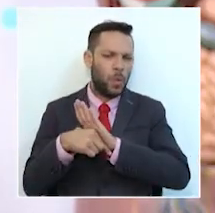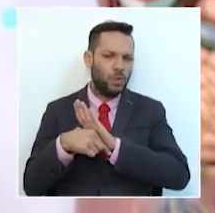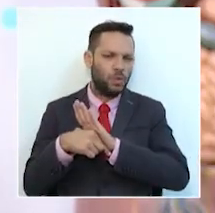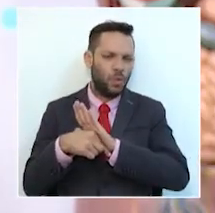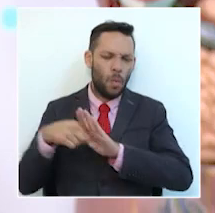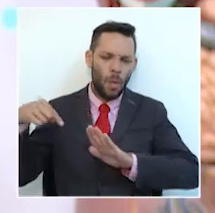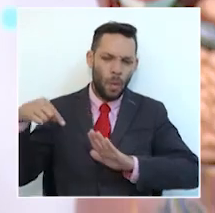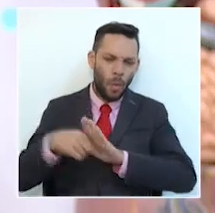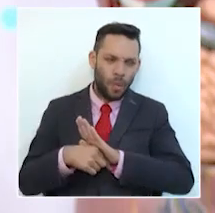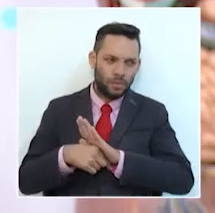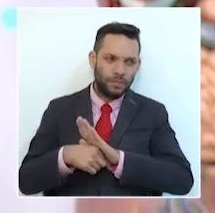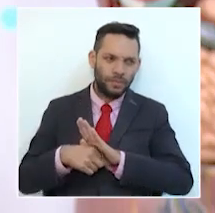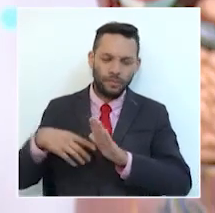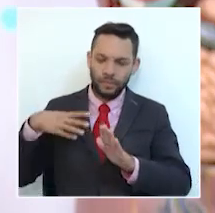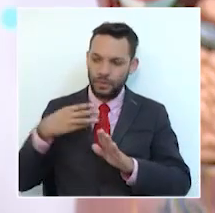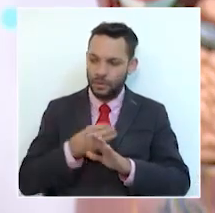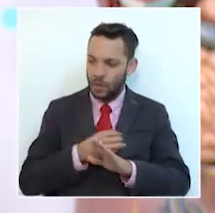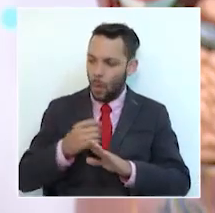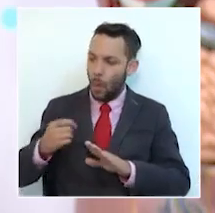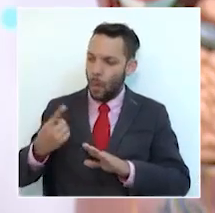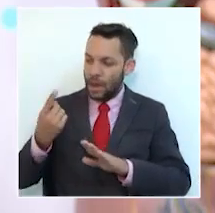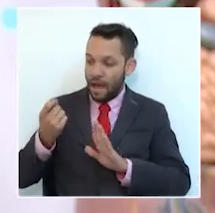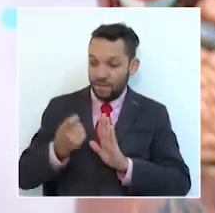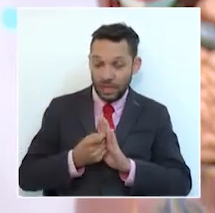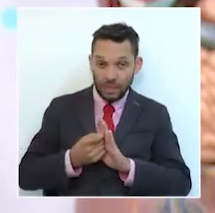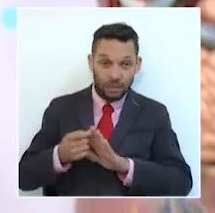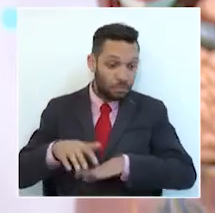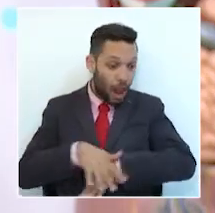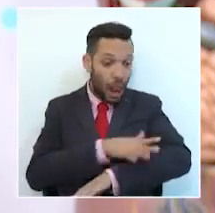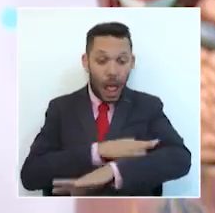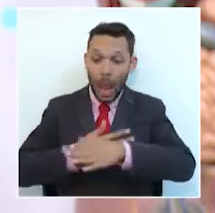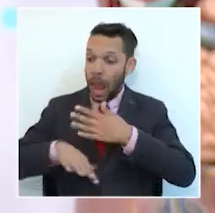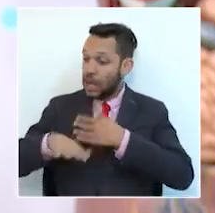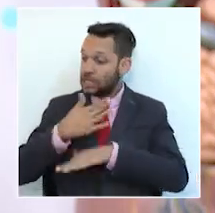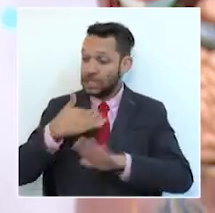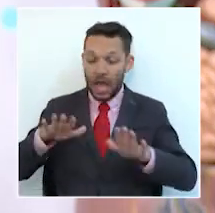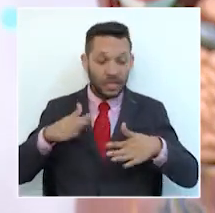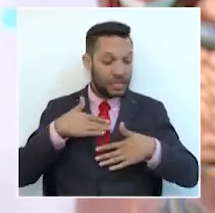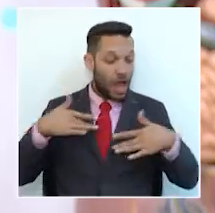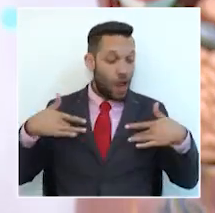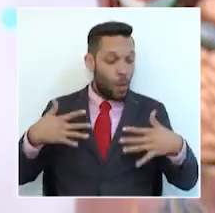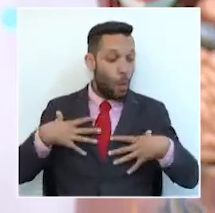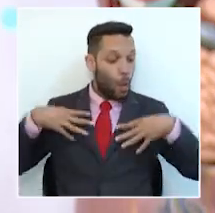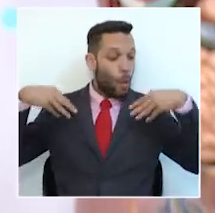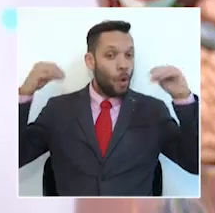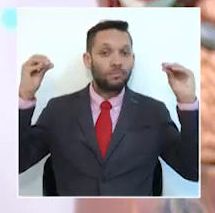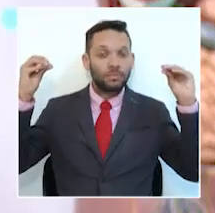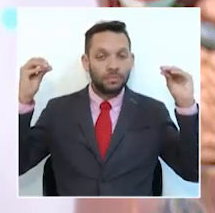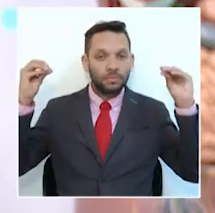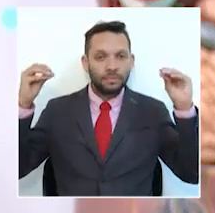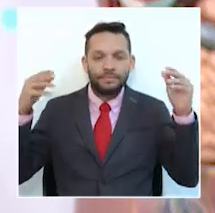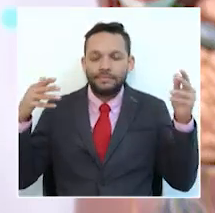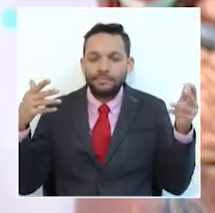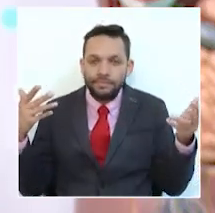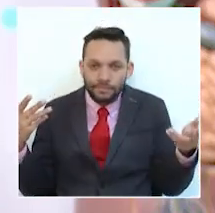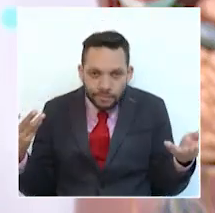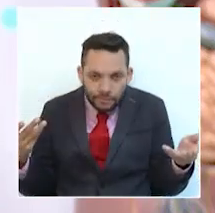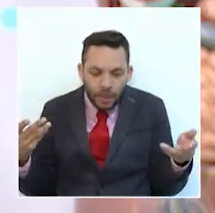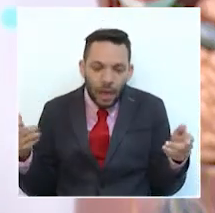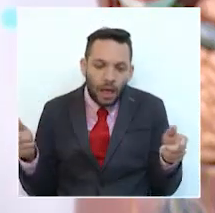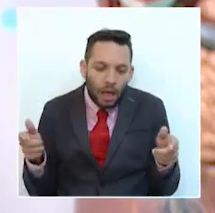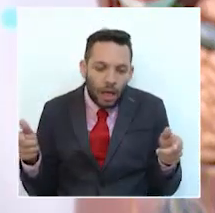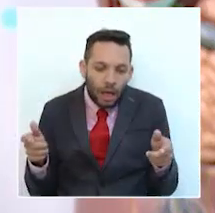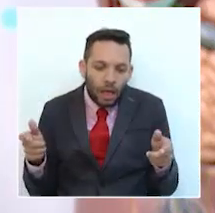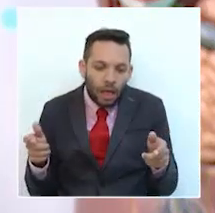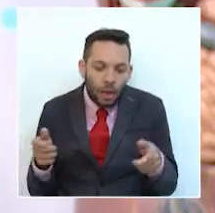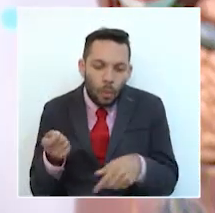no podemos hacer una única aplicación porque con una única aplicación lo que vamos a conseguir es reducir un poco el dolor